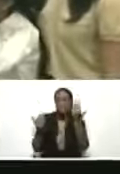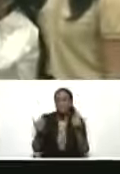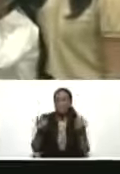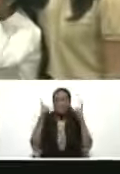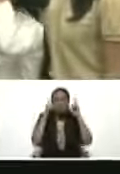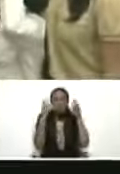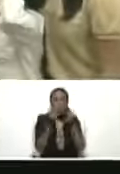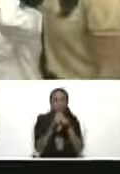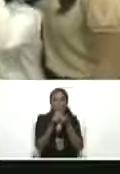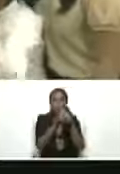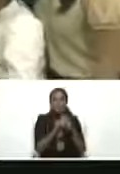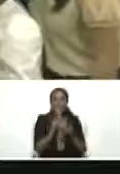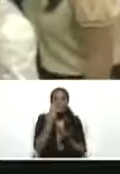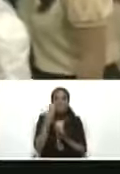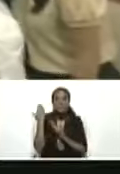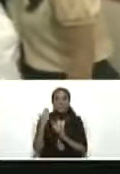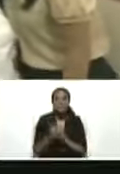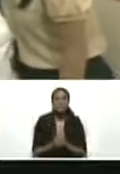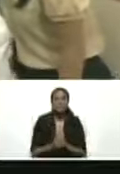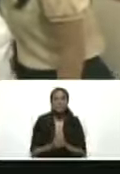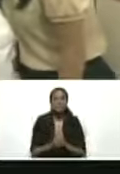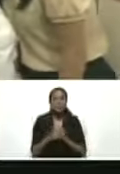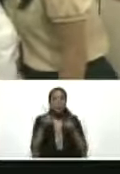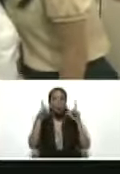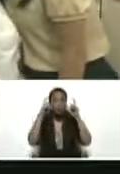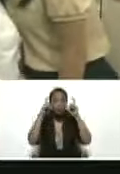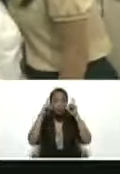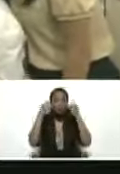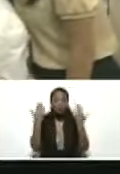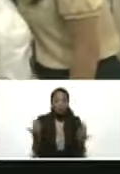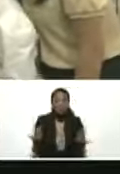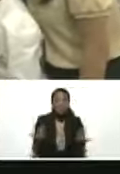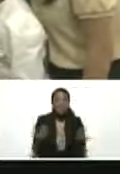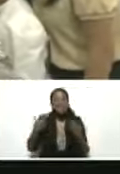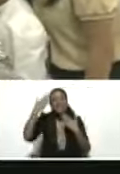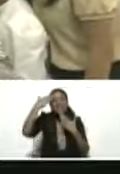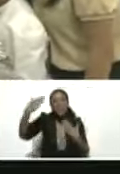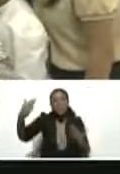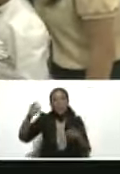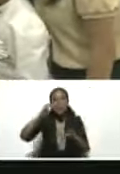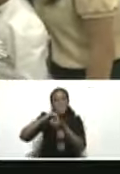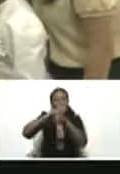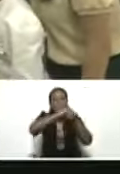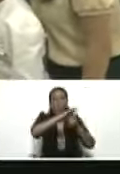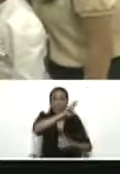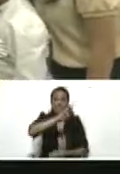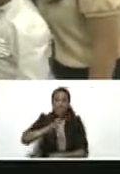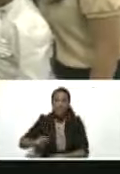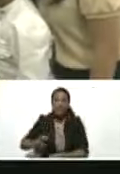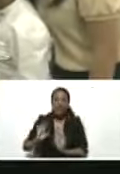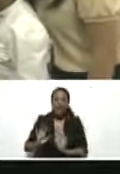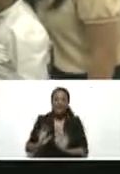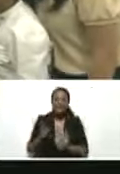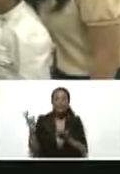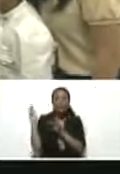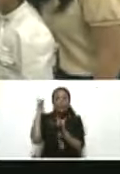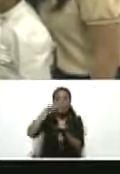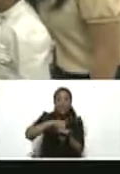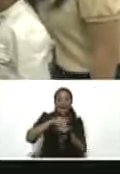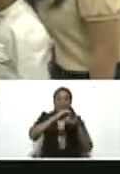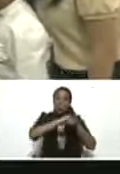ahos una foto y salud al pueblo de Valera hemos venido a